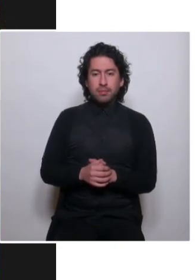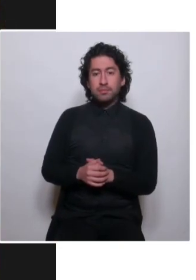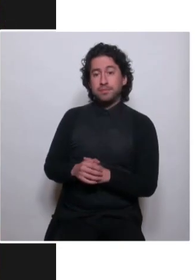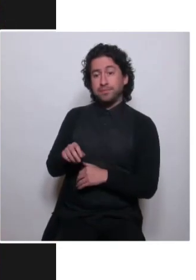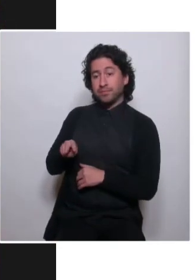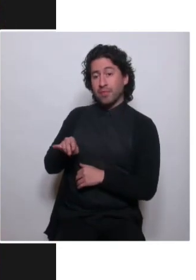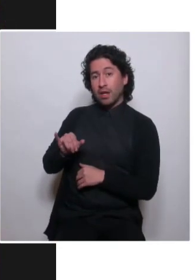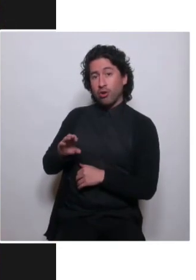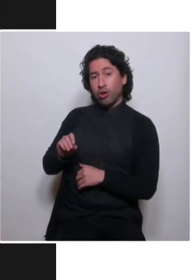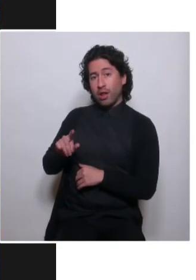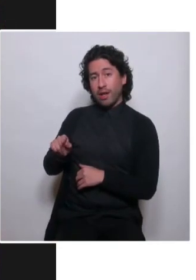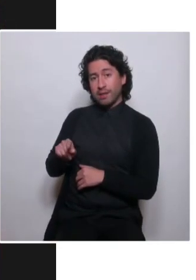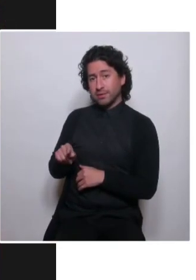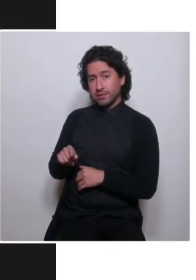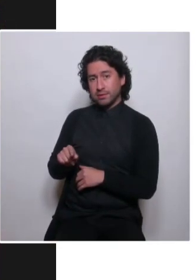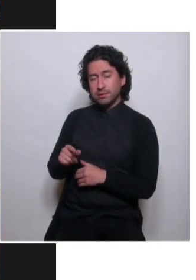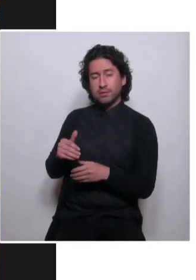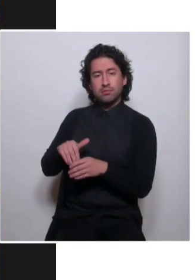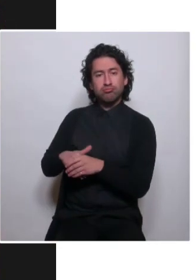Convencional Nicolás Núñez, ¿cómo vota?